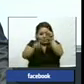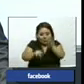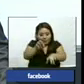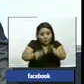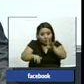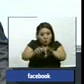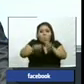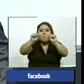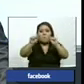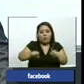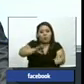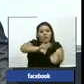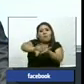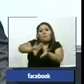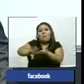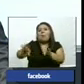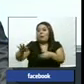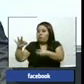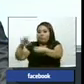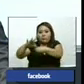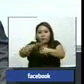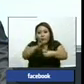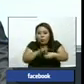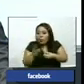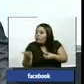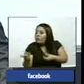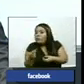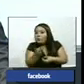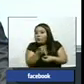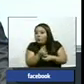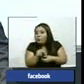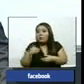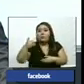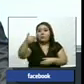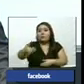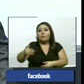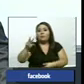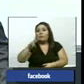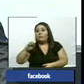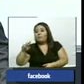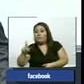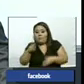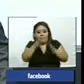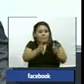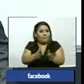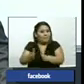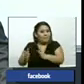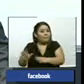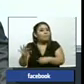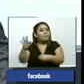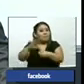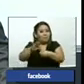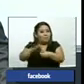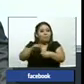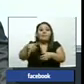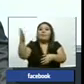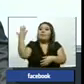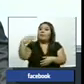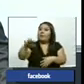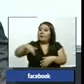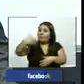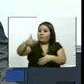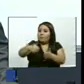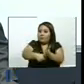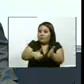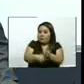podrían adquirir para el conteo de votos en 2021. Esto como parte de los preparativos para los comicios municipales y legislativos que van a tener lugar